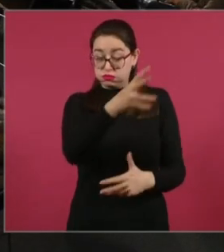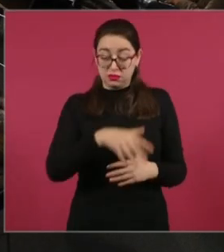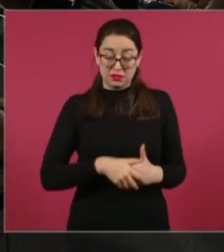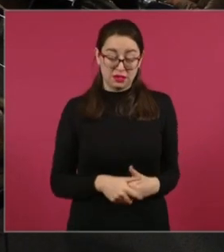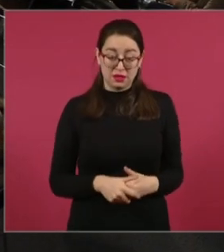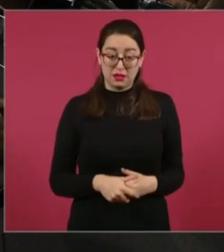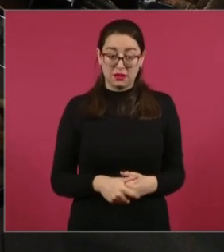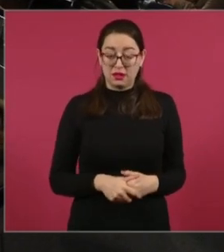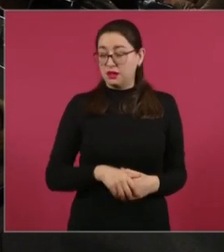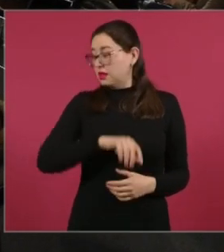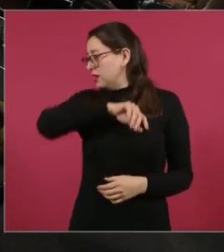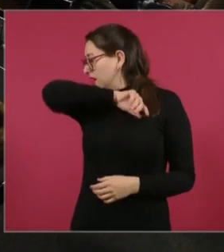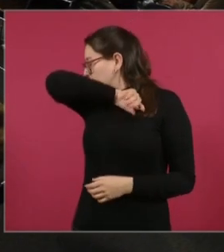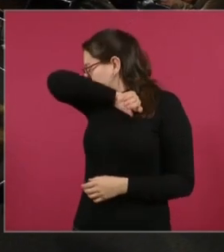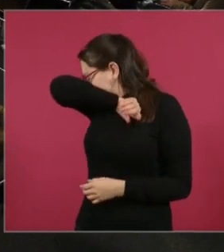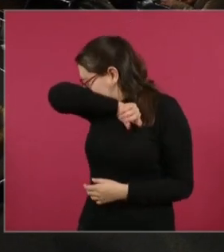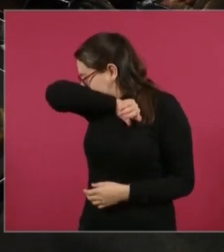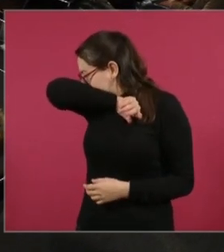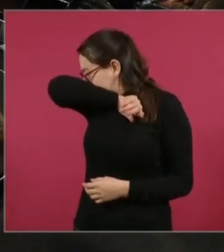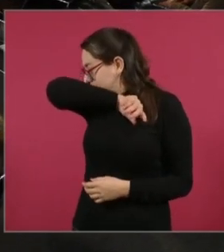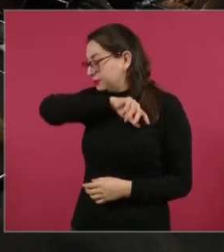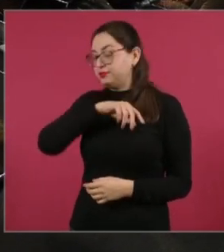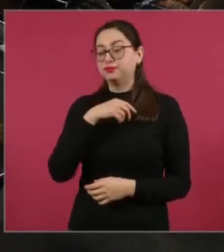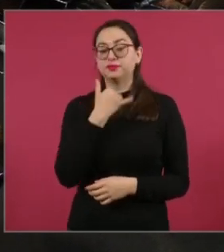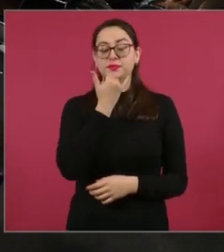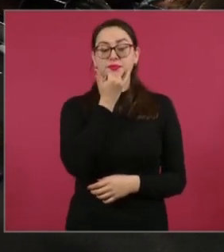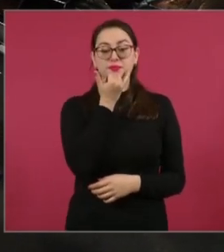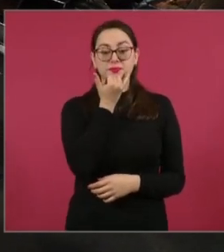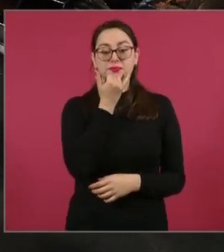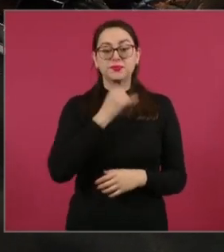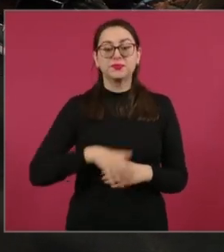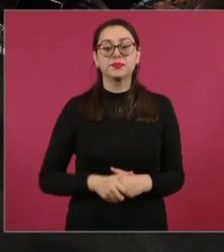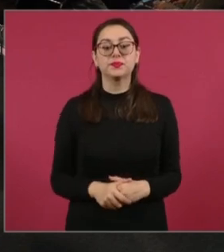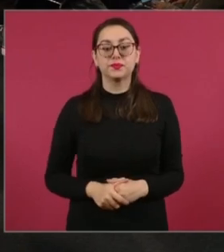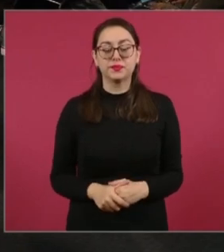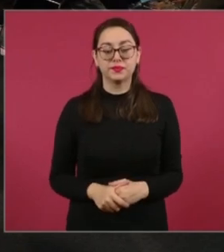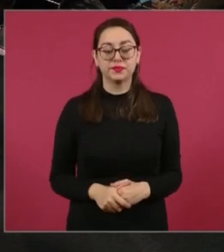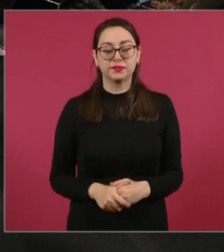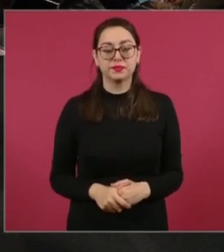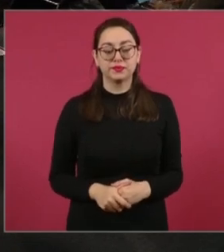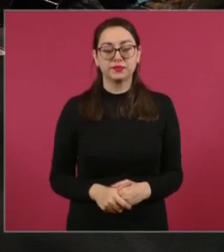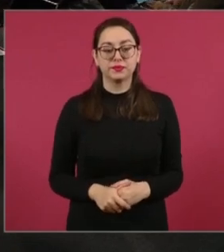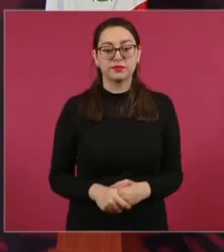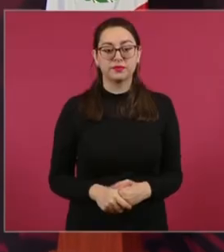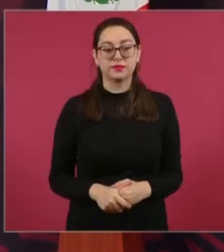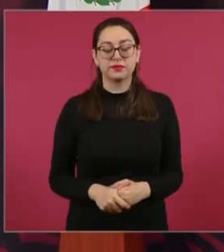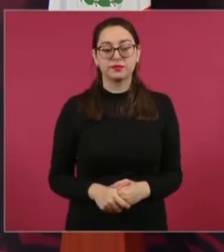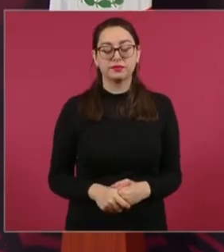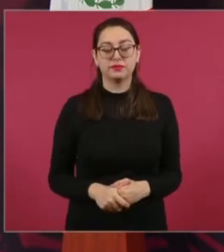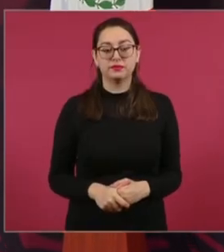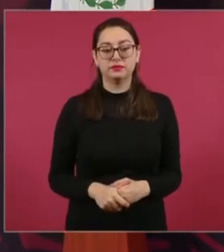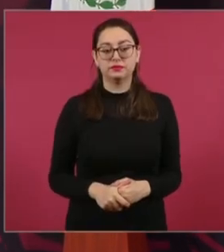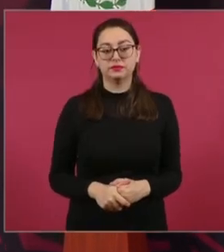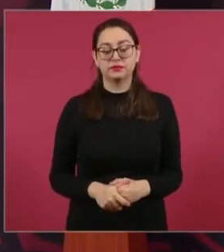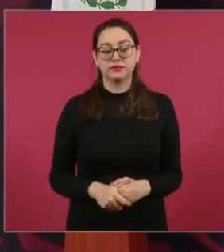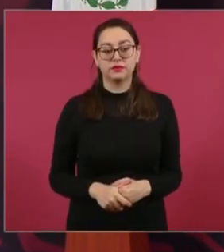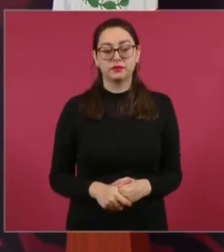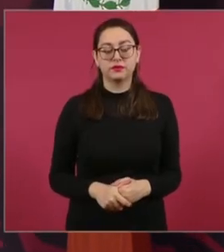no, no, es que quieren, no dejan de